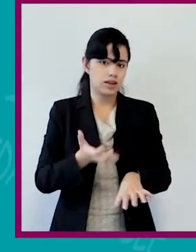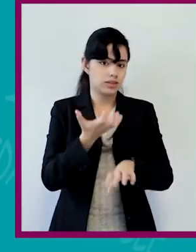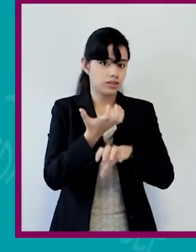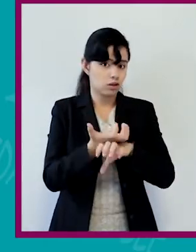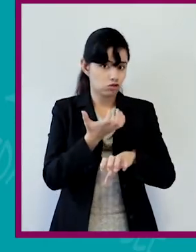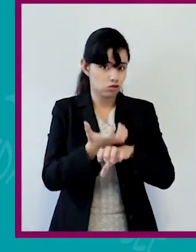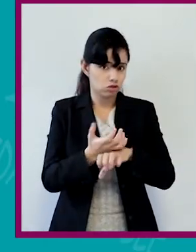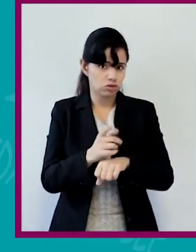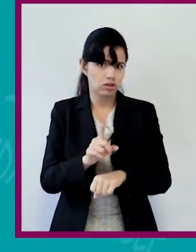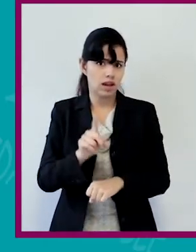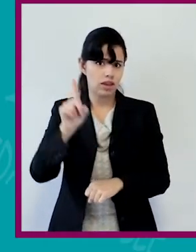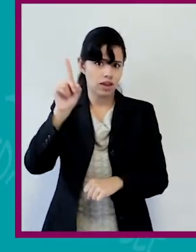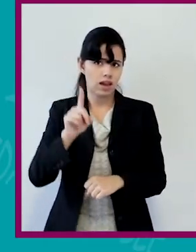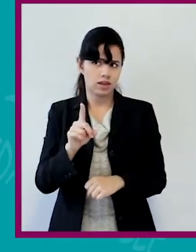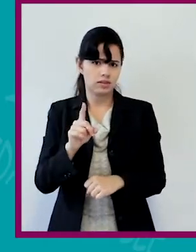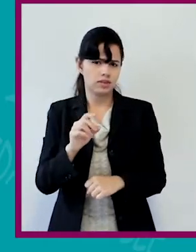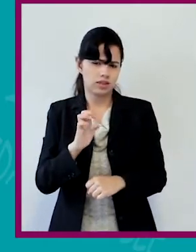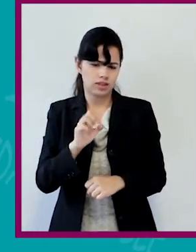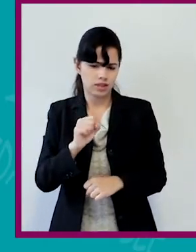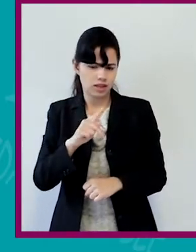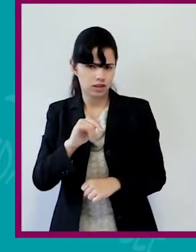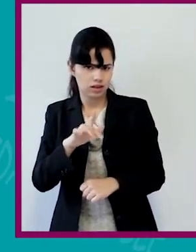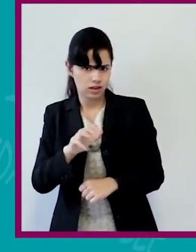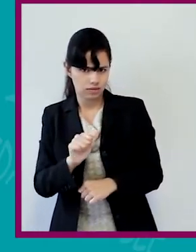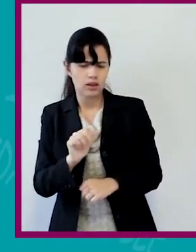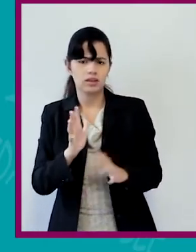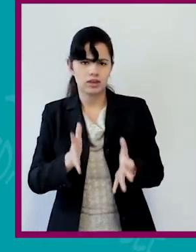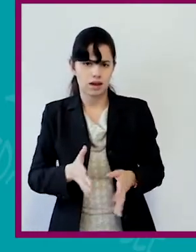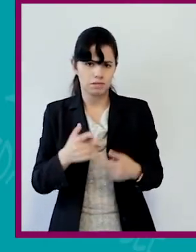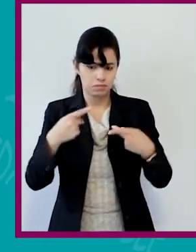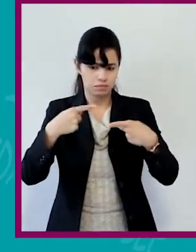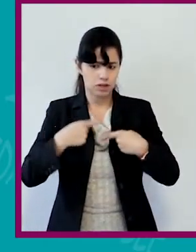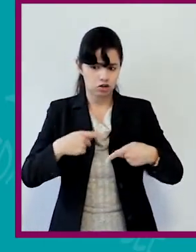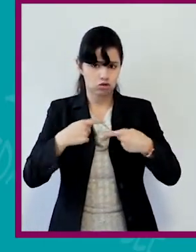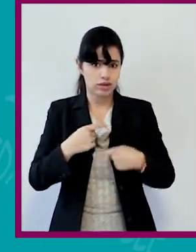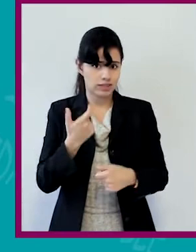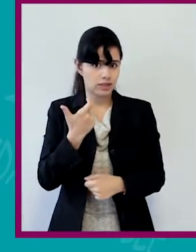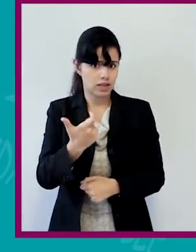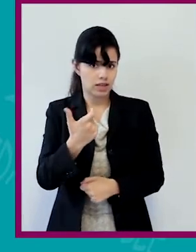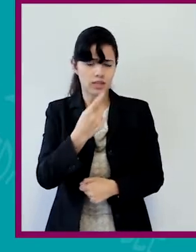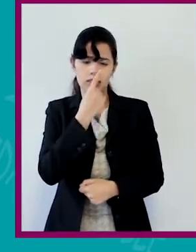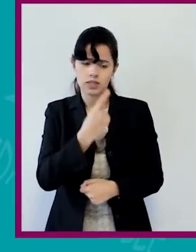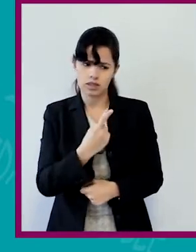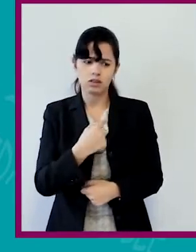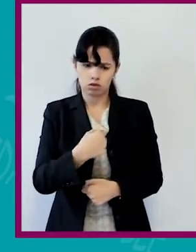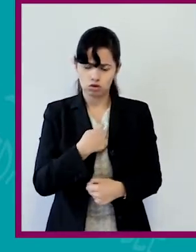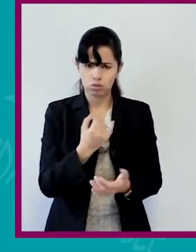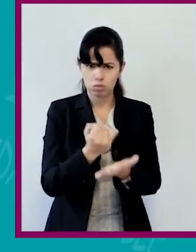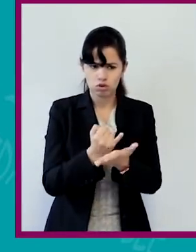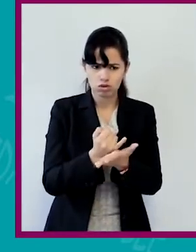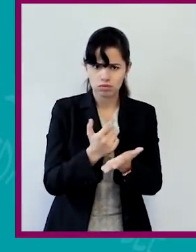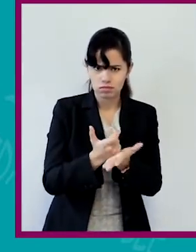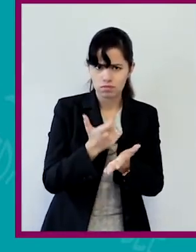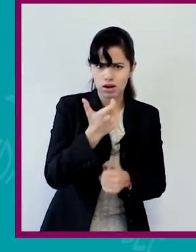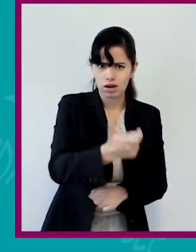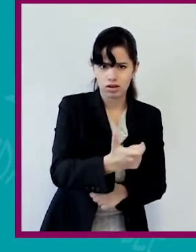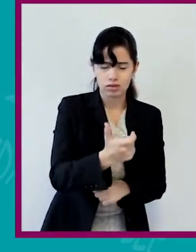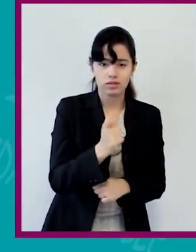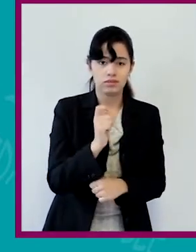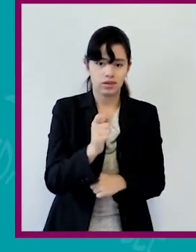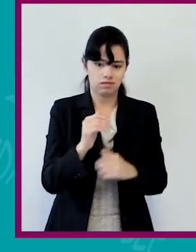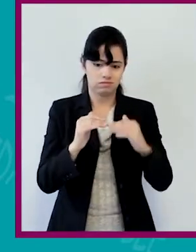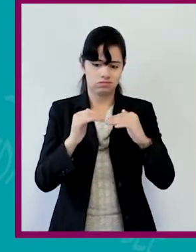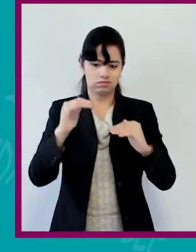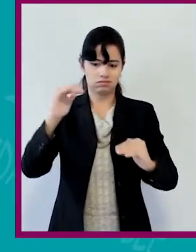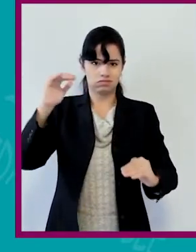Unidos y en Escandinavia los grandes ricos están diciendo, cóbrenme más, porque ya la separación es tan grande entre los